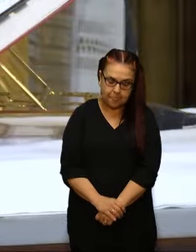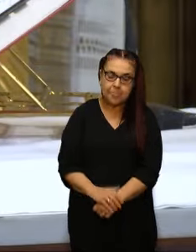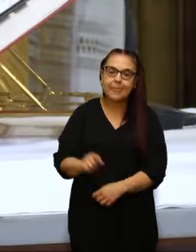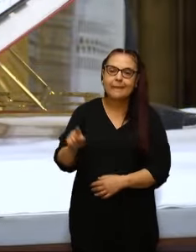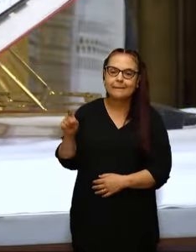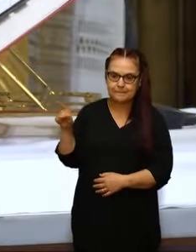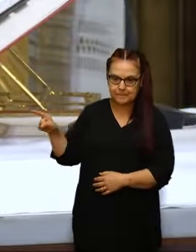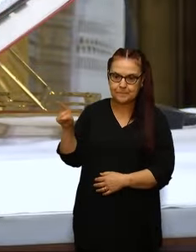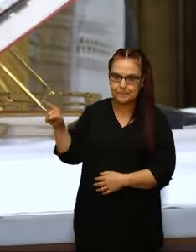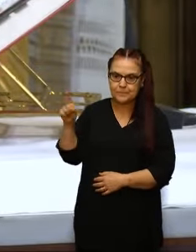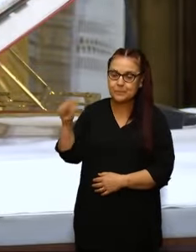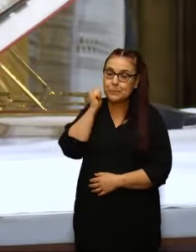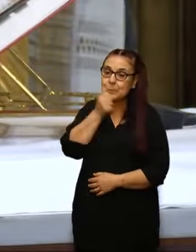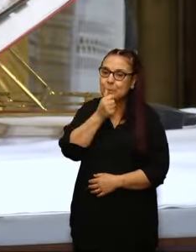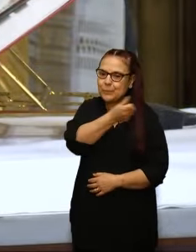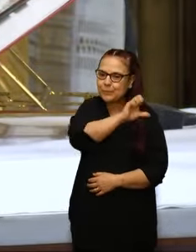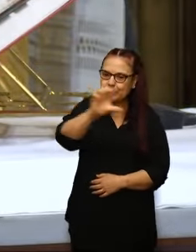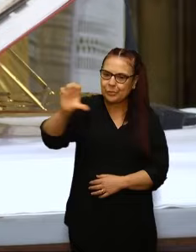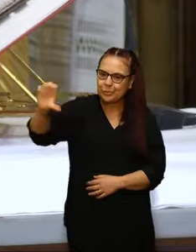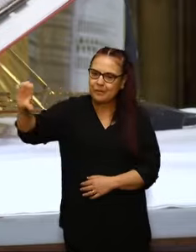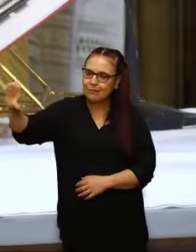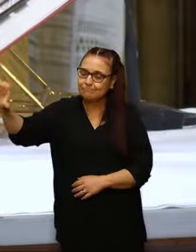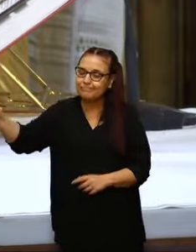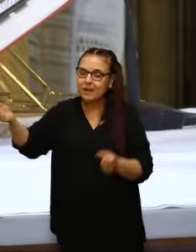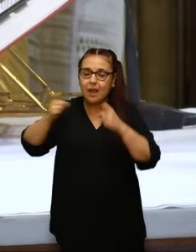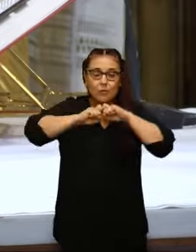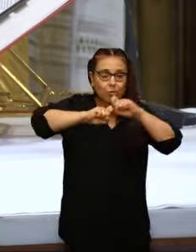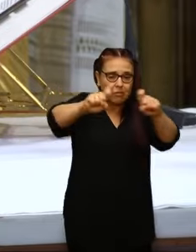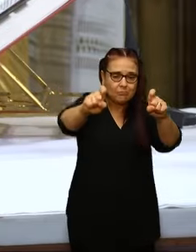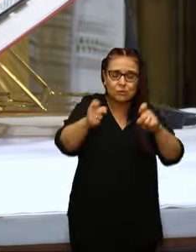Este es el misterio de la fe.